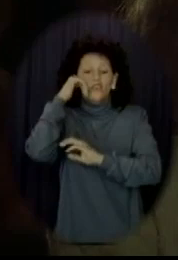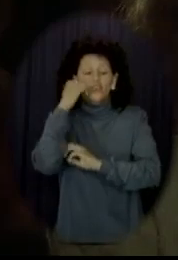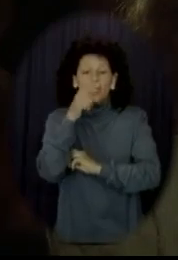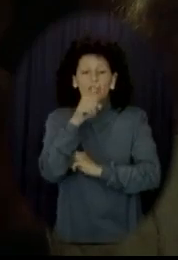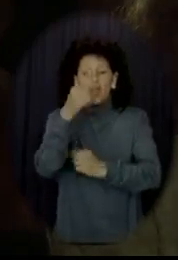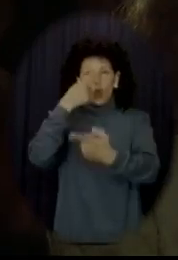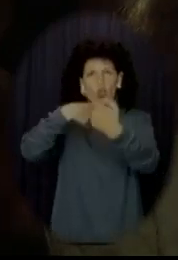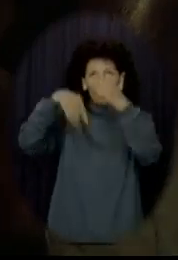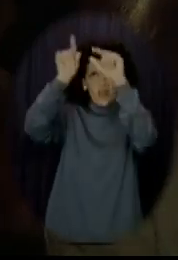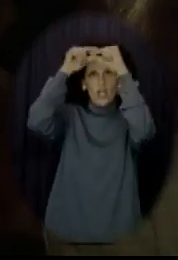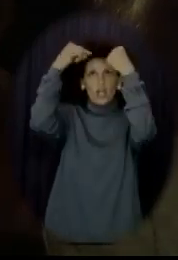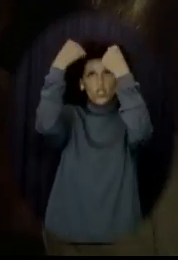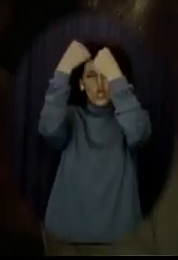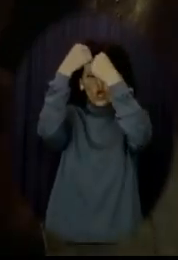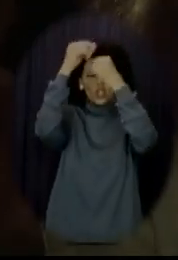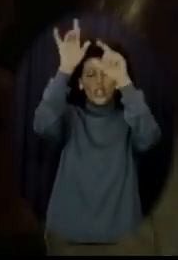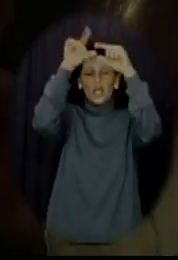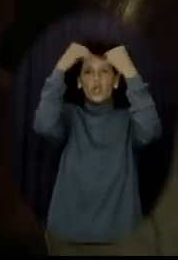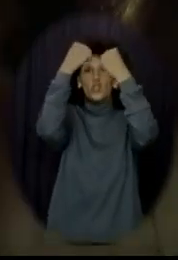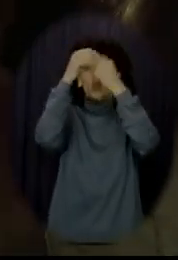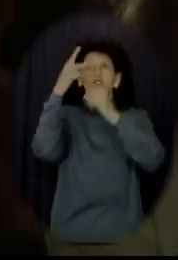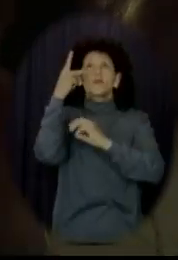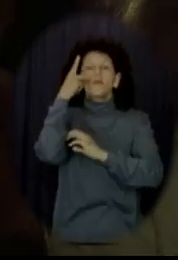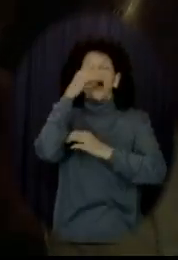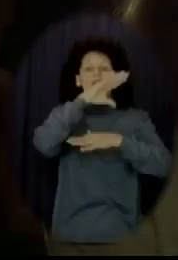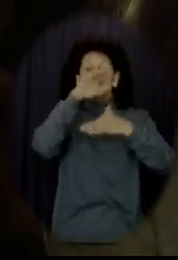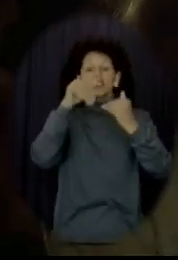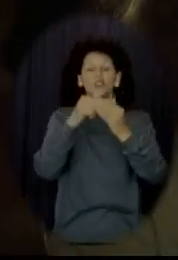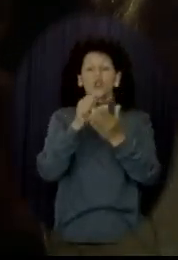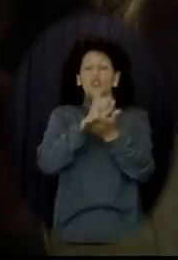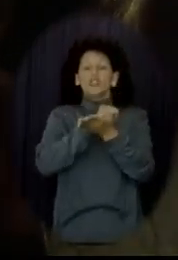él cuando venga en mi gloria y en la de mi Padre.